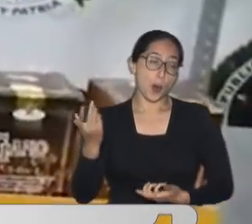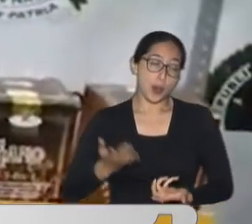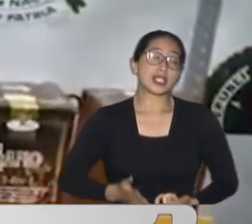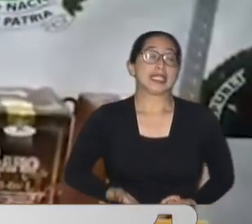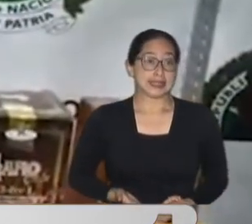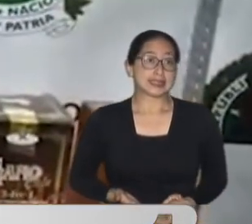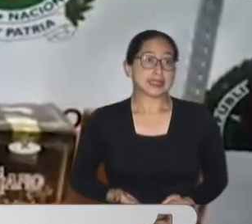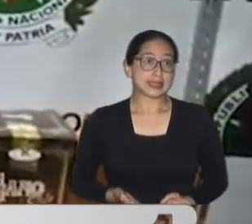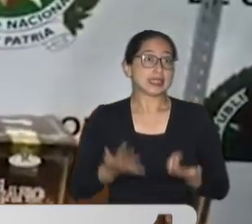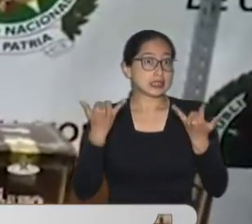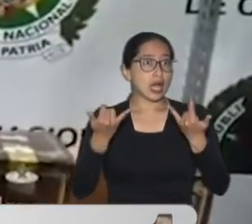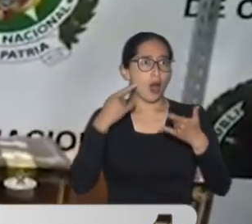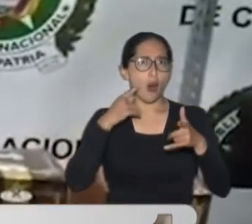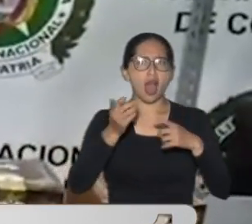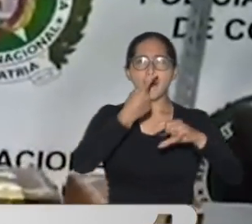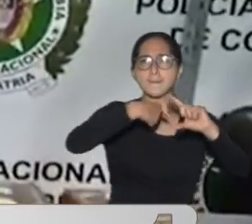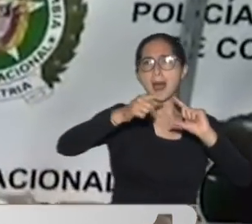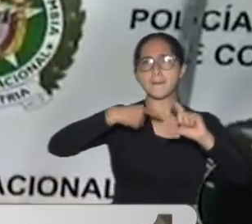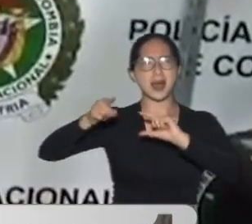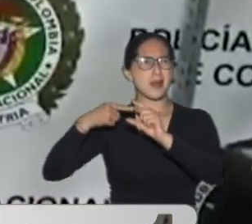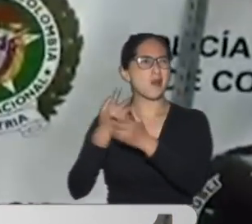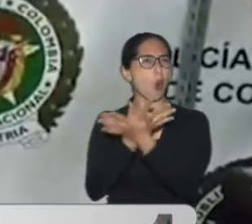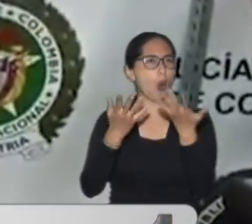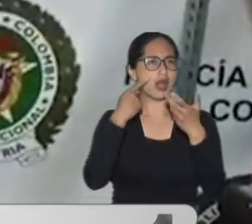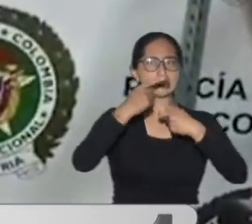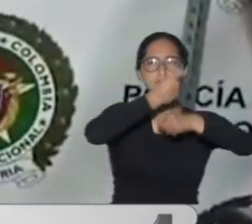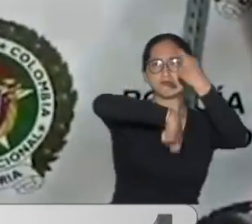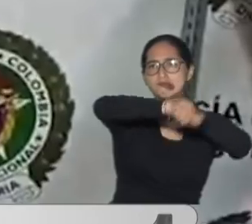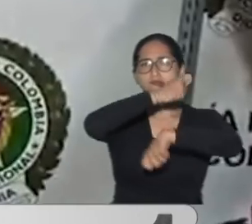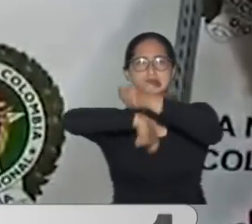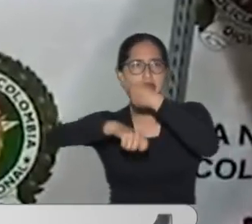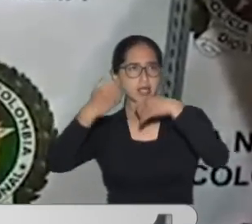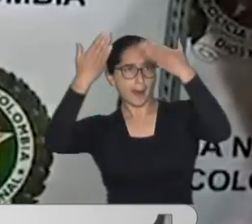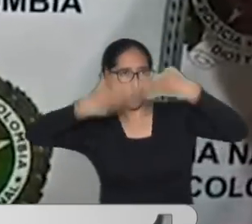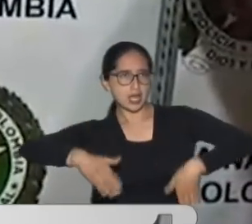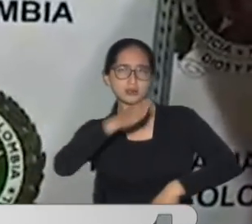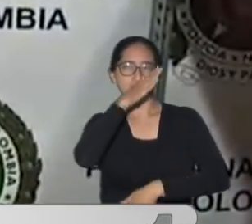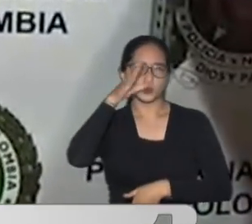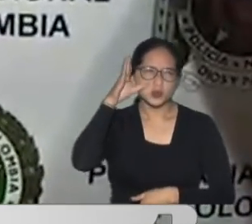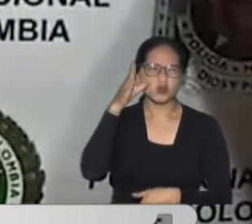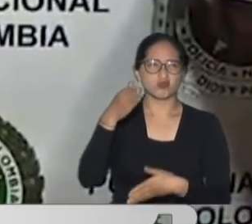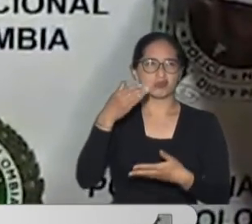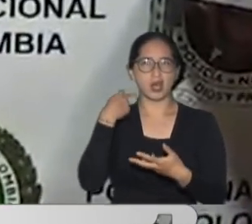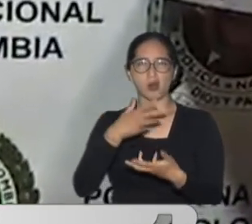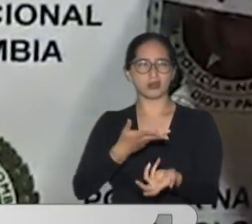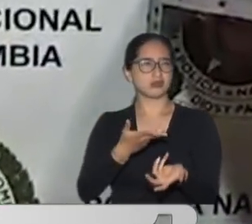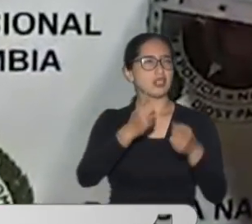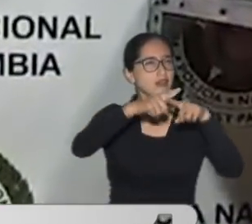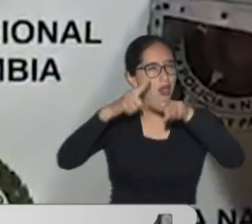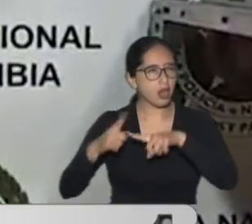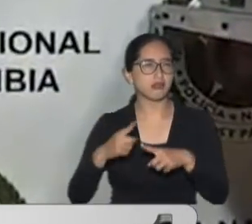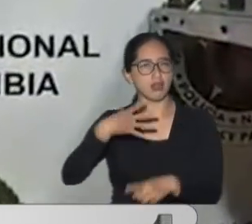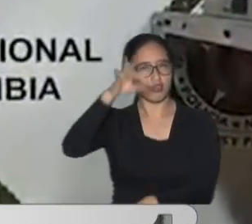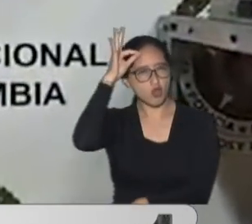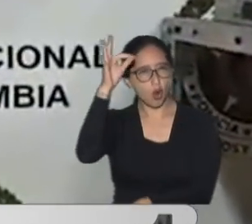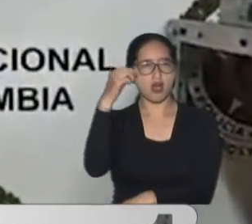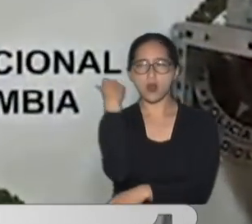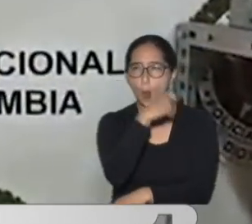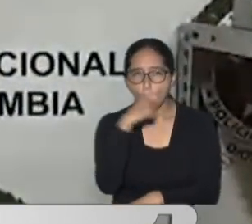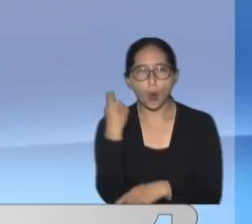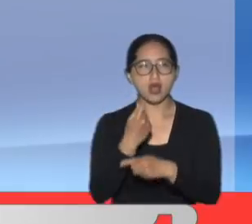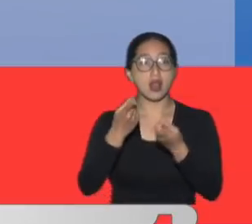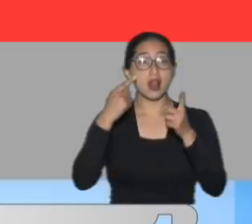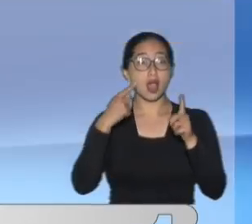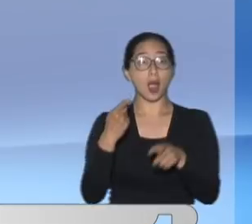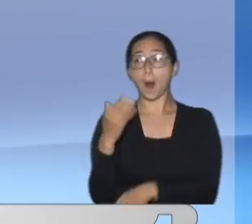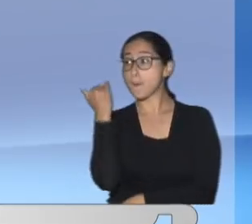mucho menos los envíos a través de encomiendas y personas que intentan sacar del país cocaína. Bandas que engañan a mujeres dedicadas a las actividades del